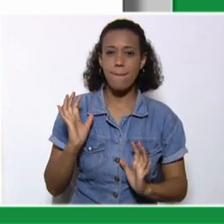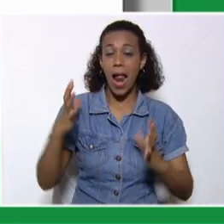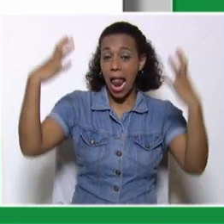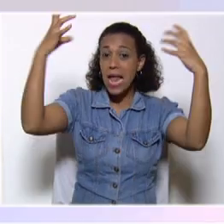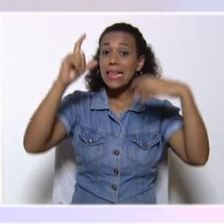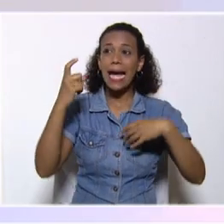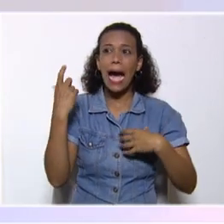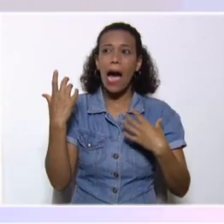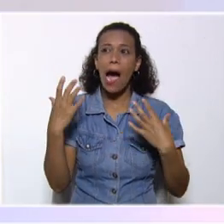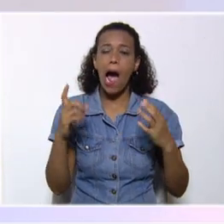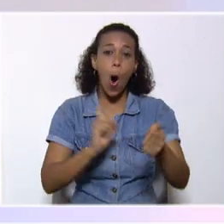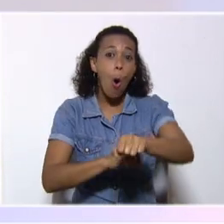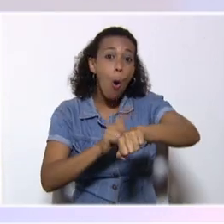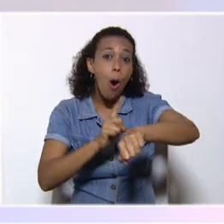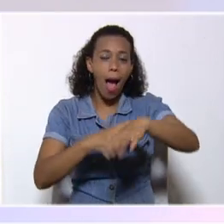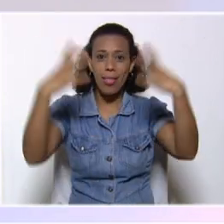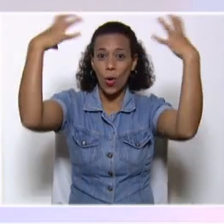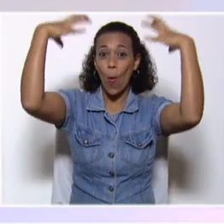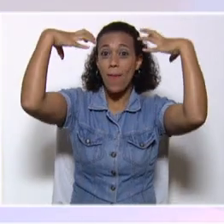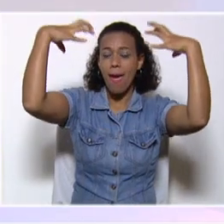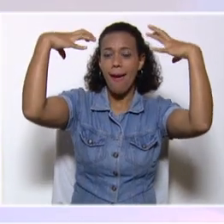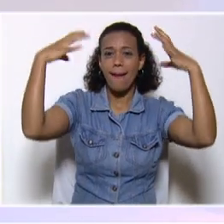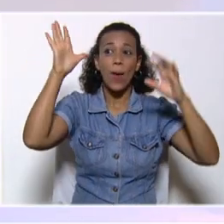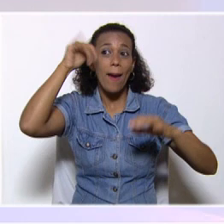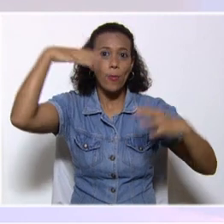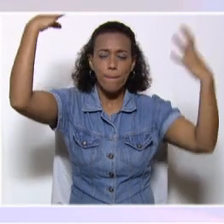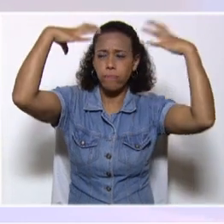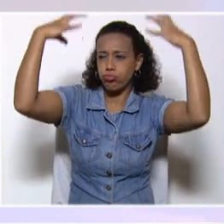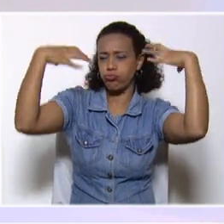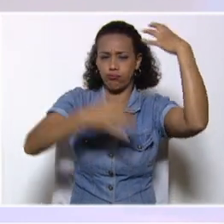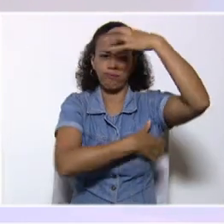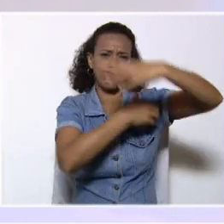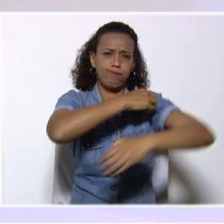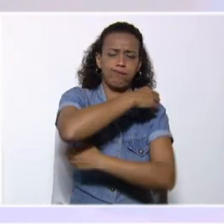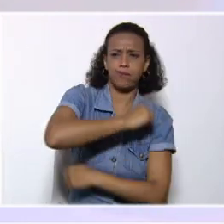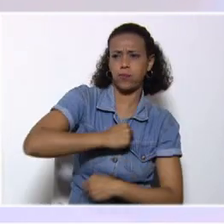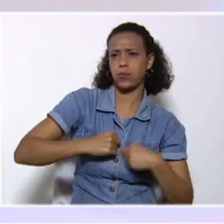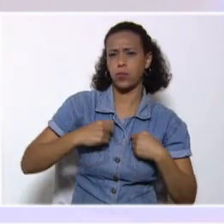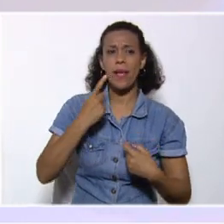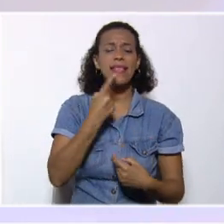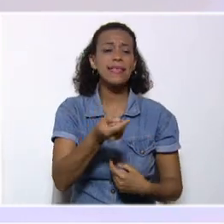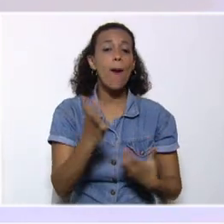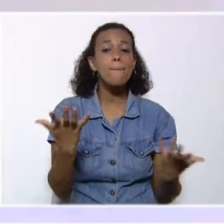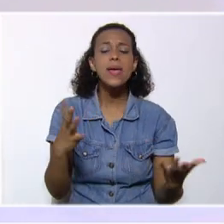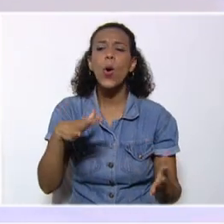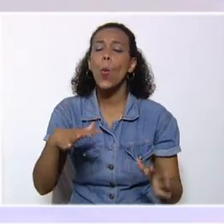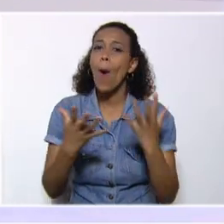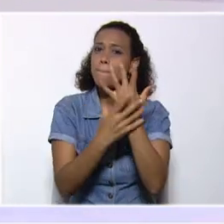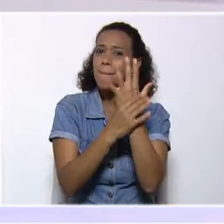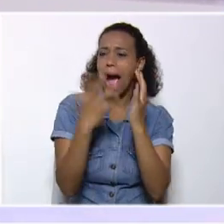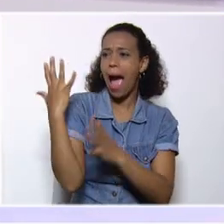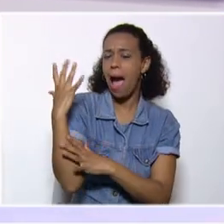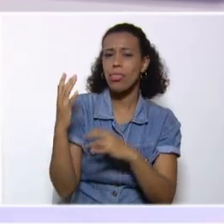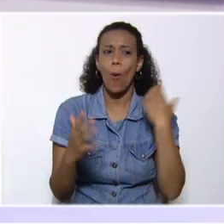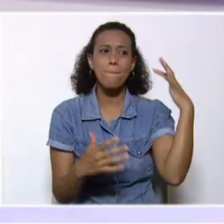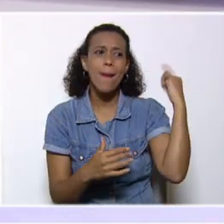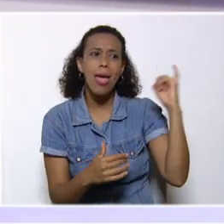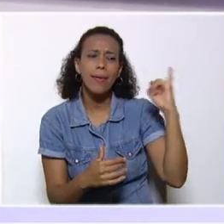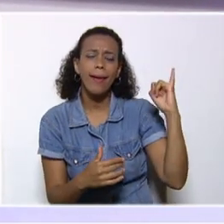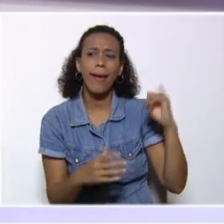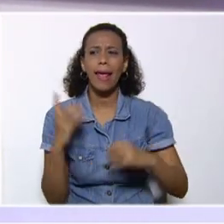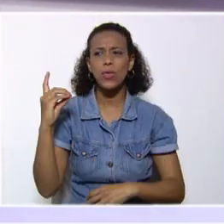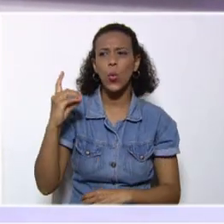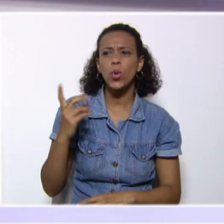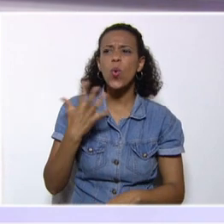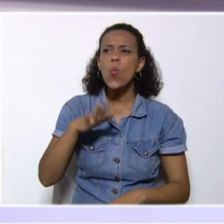el aseo, durante el baño del niño. Mientras ese esté aseando, le podemos decir cuál es su mano derecha, cuál es su mano izquierda,